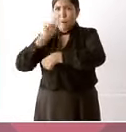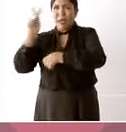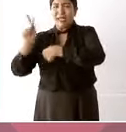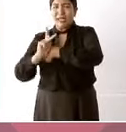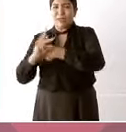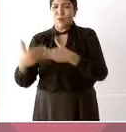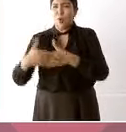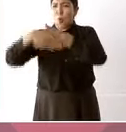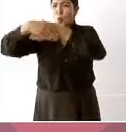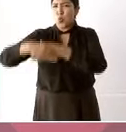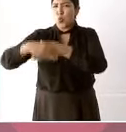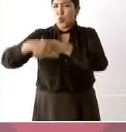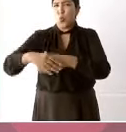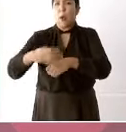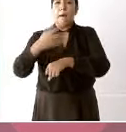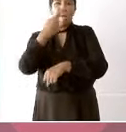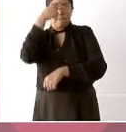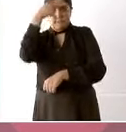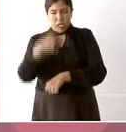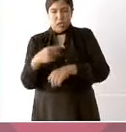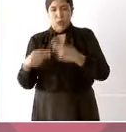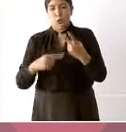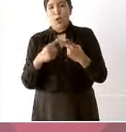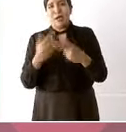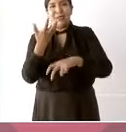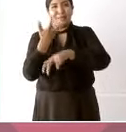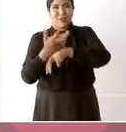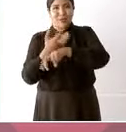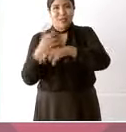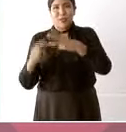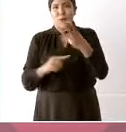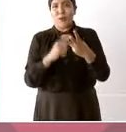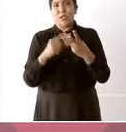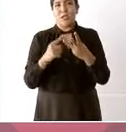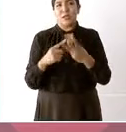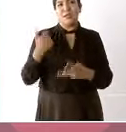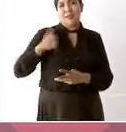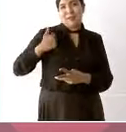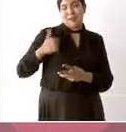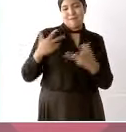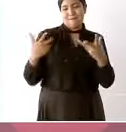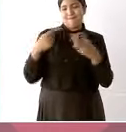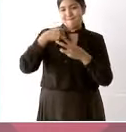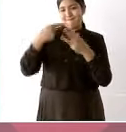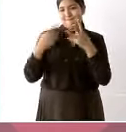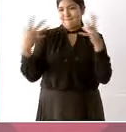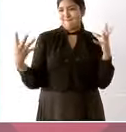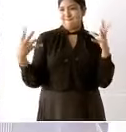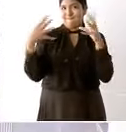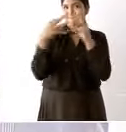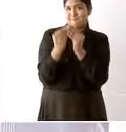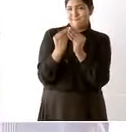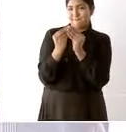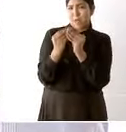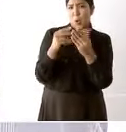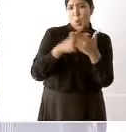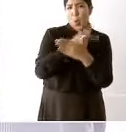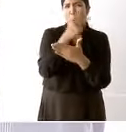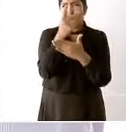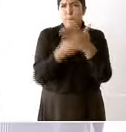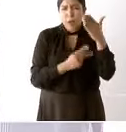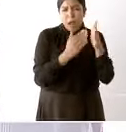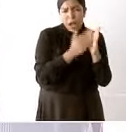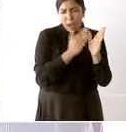entre México, Estados Unidos y Canadá. En este tiempo hemos podido consolidar una estrategia para el establecimiento de los